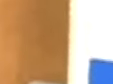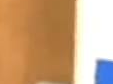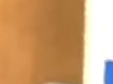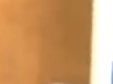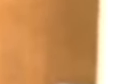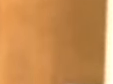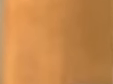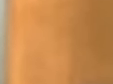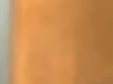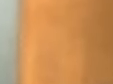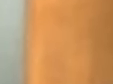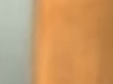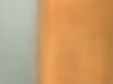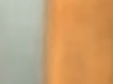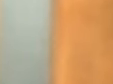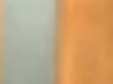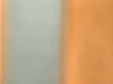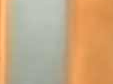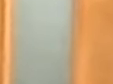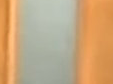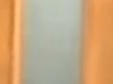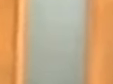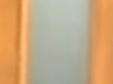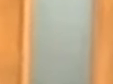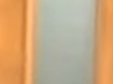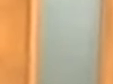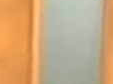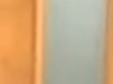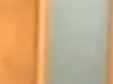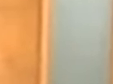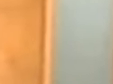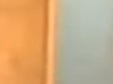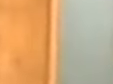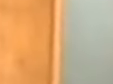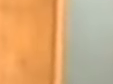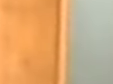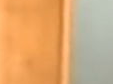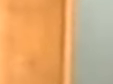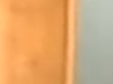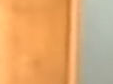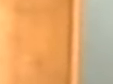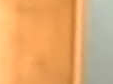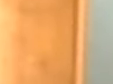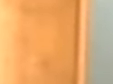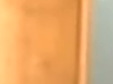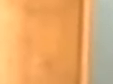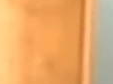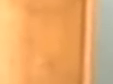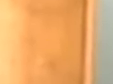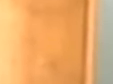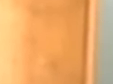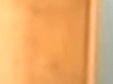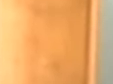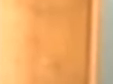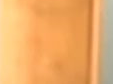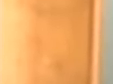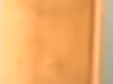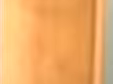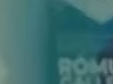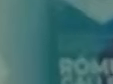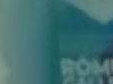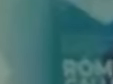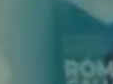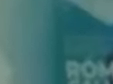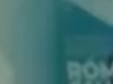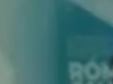oficinas administrativas sala de informática WiFi cafetín área de esparcimiento cantina y estacionamiento adyacente esta nueva